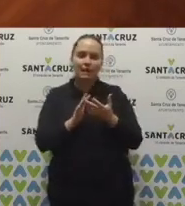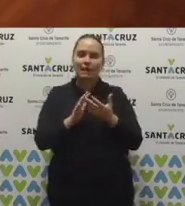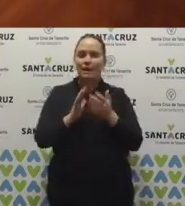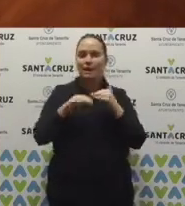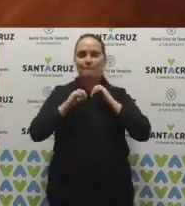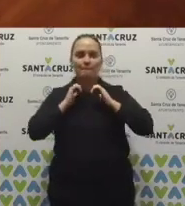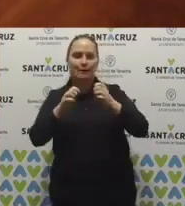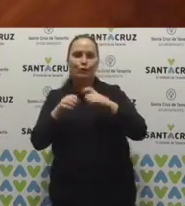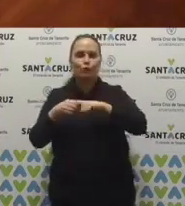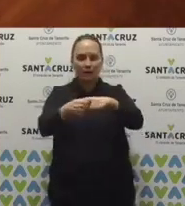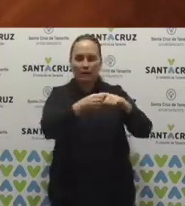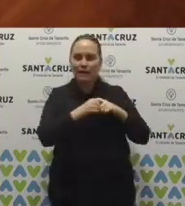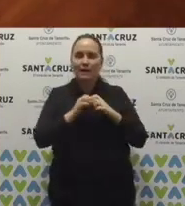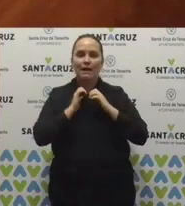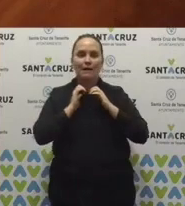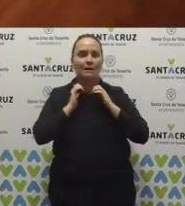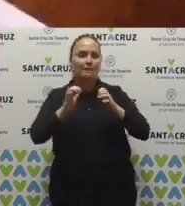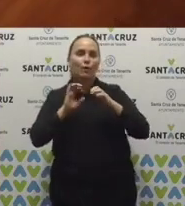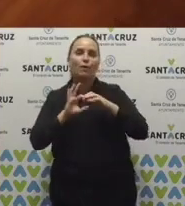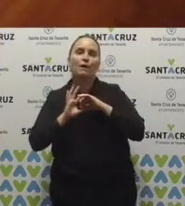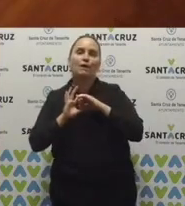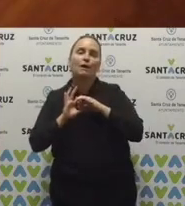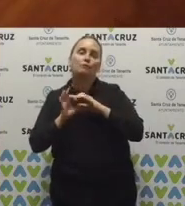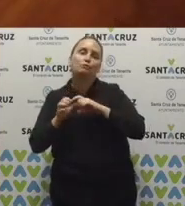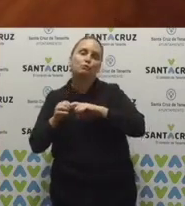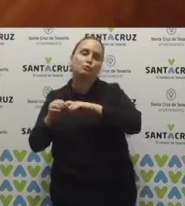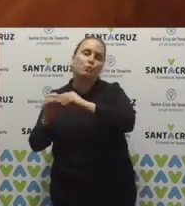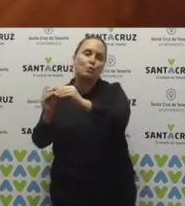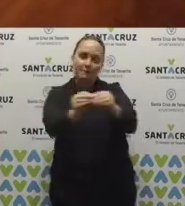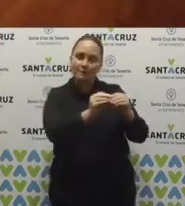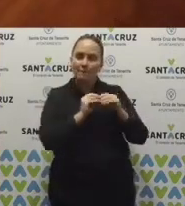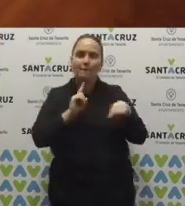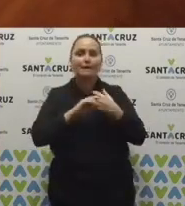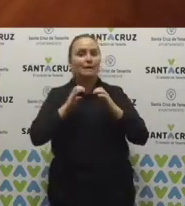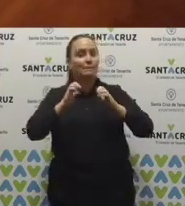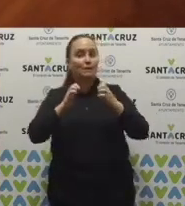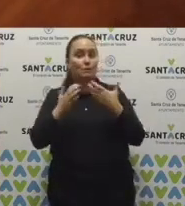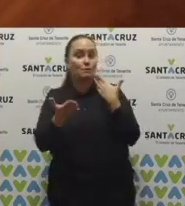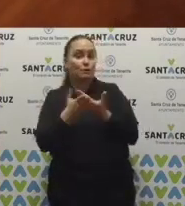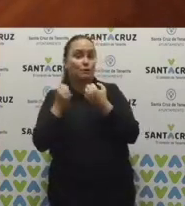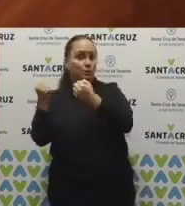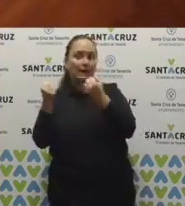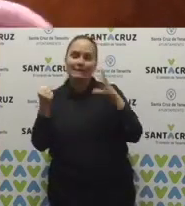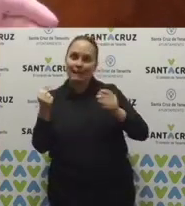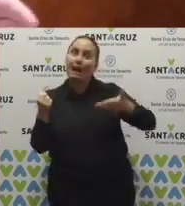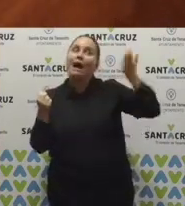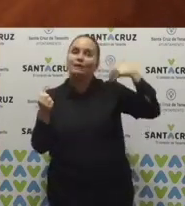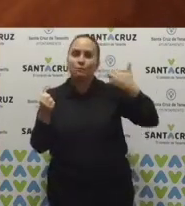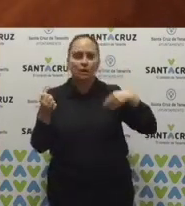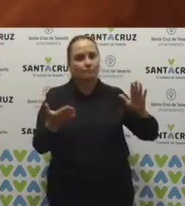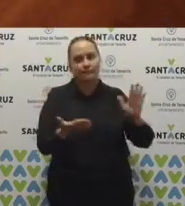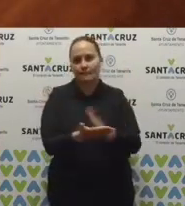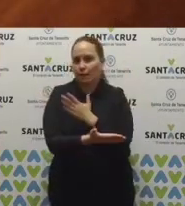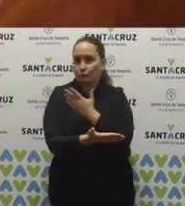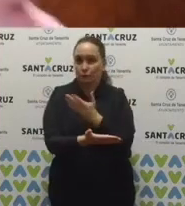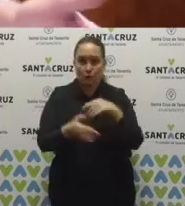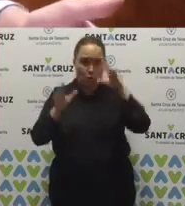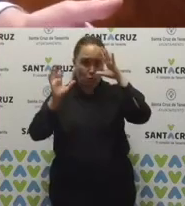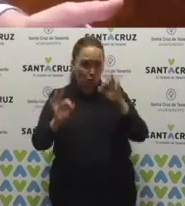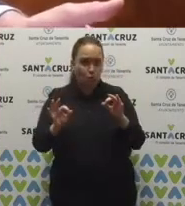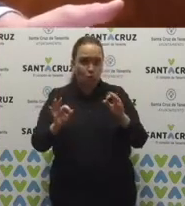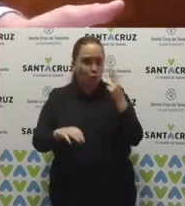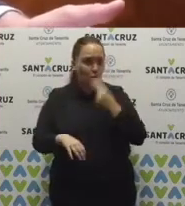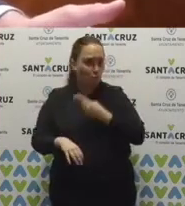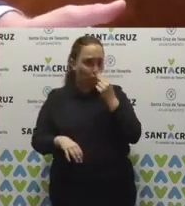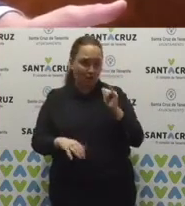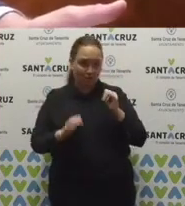el pleno de la unanimidad y el pleno de las mociones institucionales pero es que ese momento ya ha pasado lógicamente tenemos un compromiso a sacar ese texto y lo